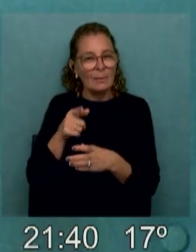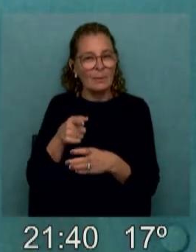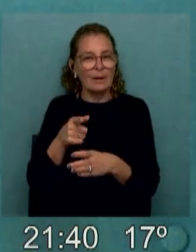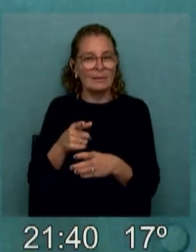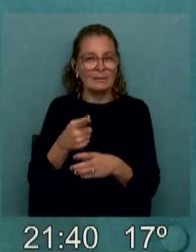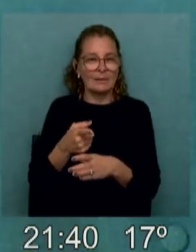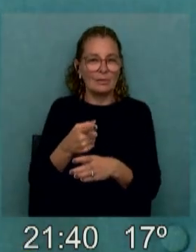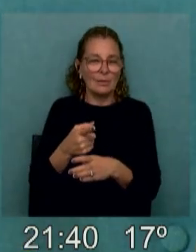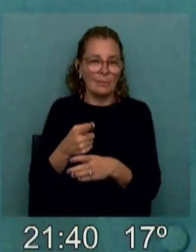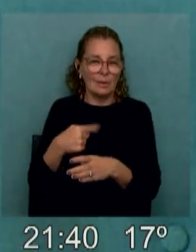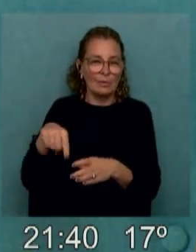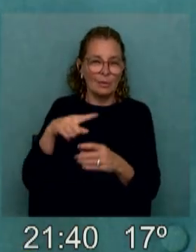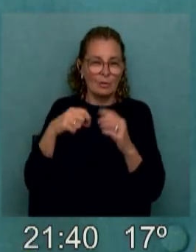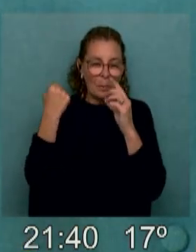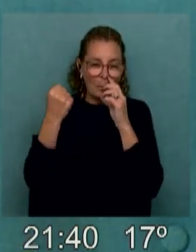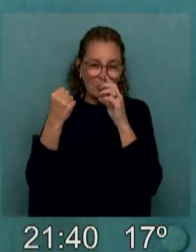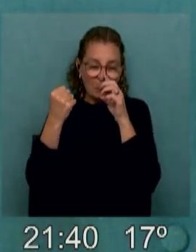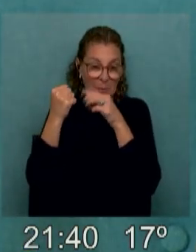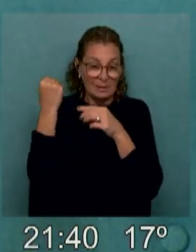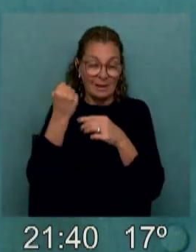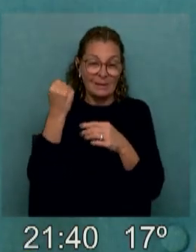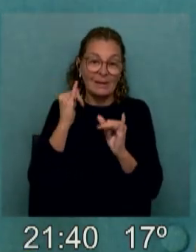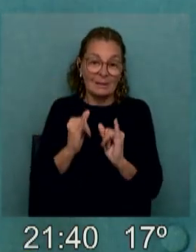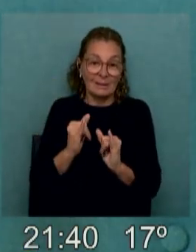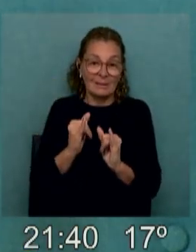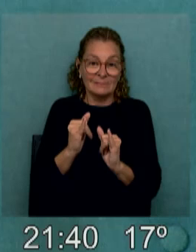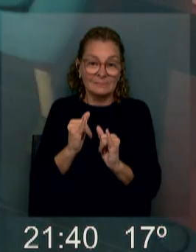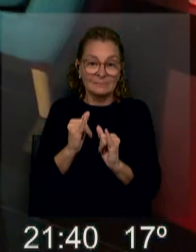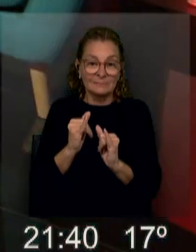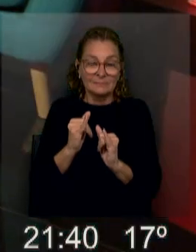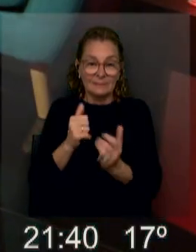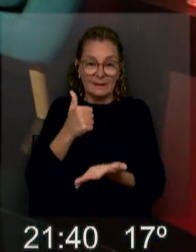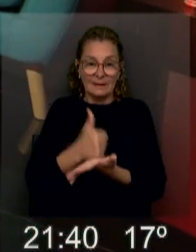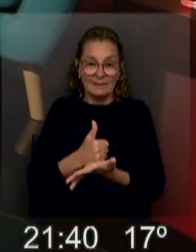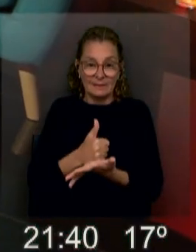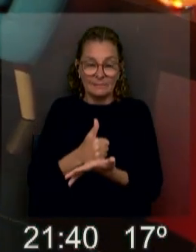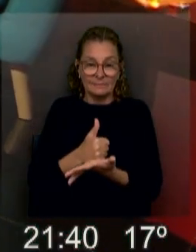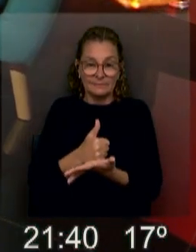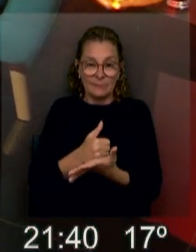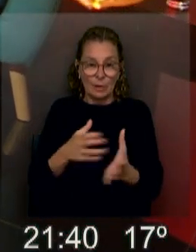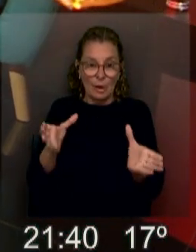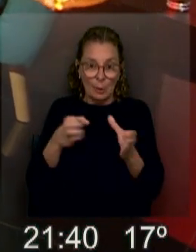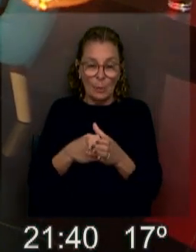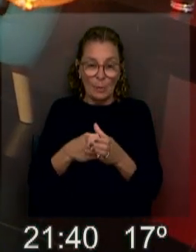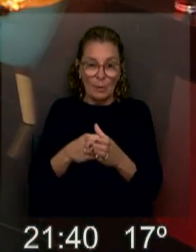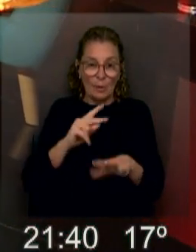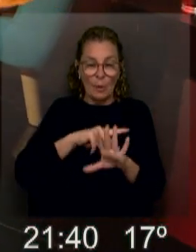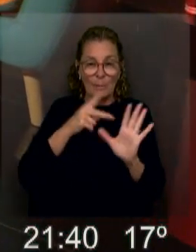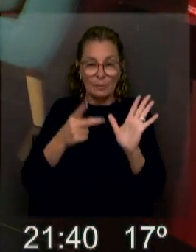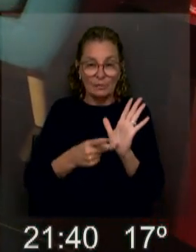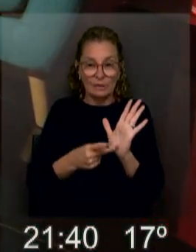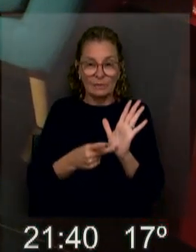En realidad eso para nosotros es importantísimo que estén al firme con la banda y con el proyecto de la banda y